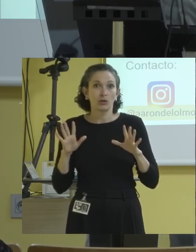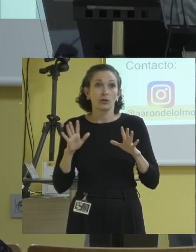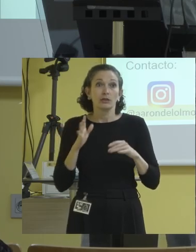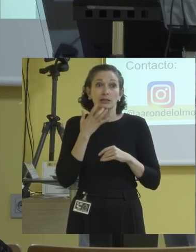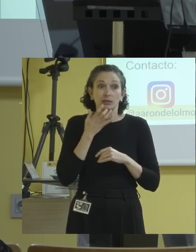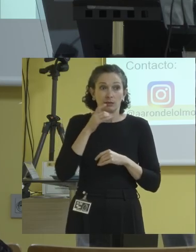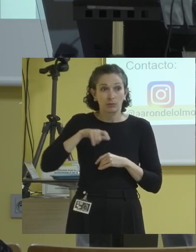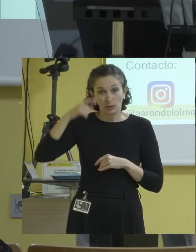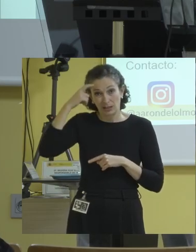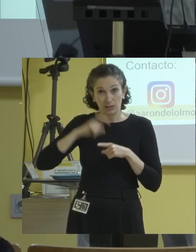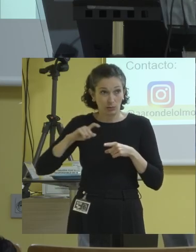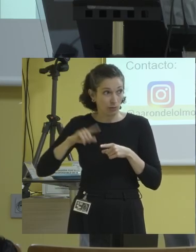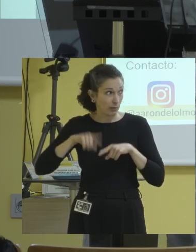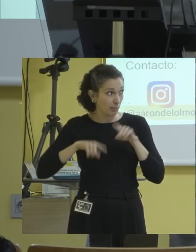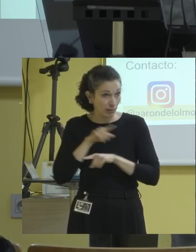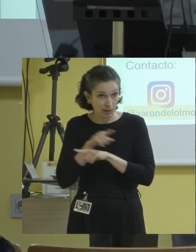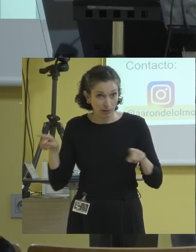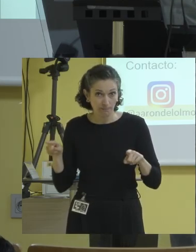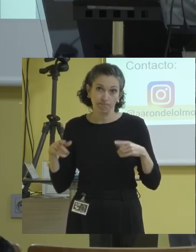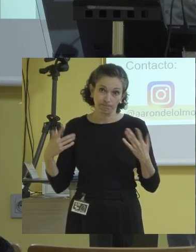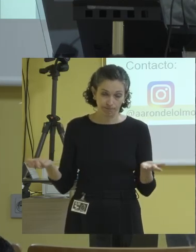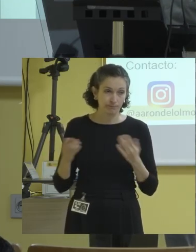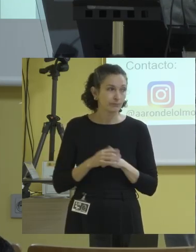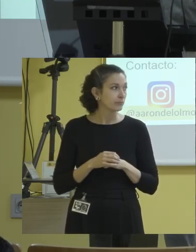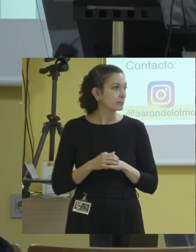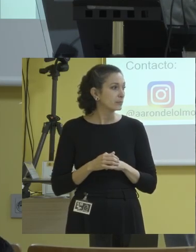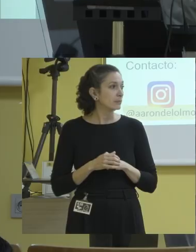bien. Otro problema.